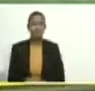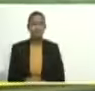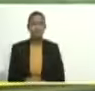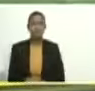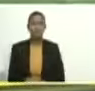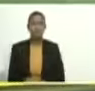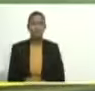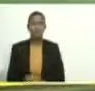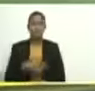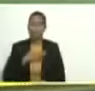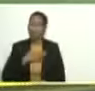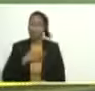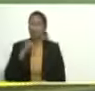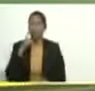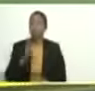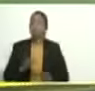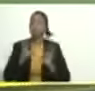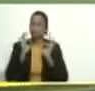Estoy seguro.